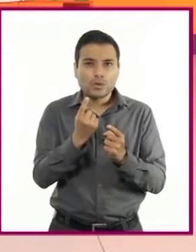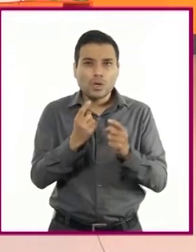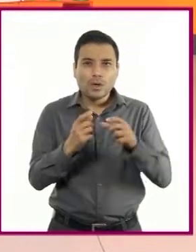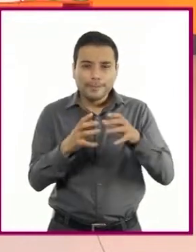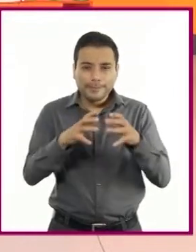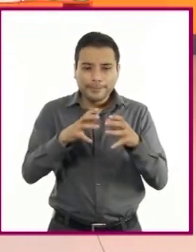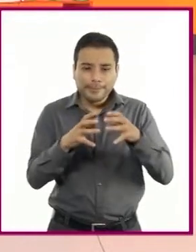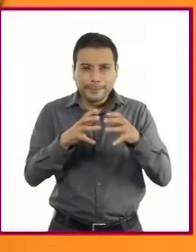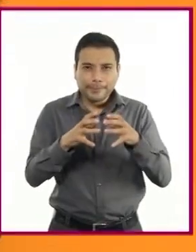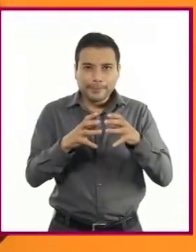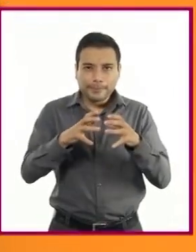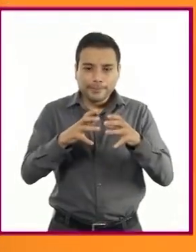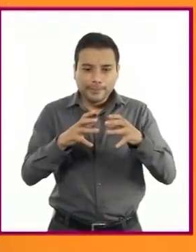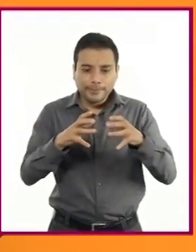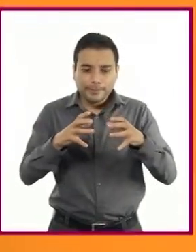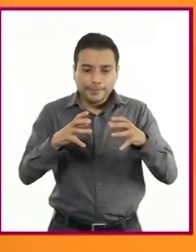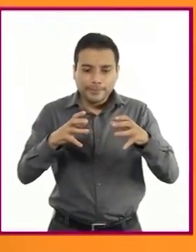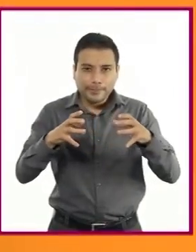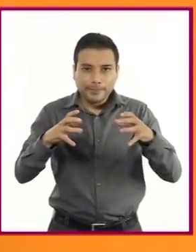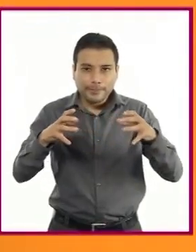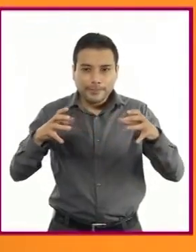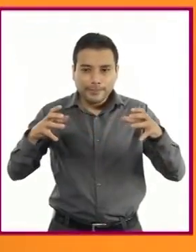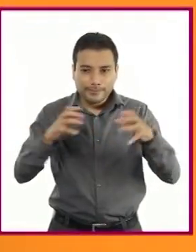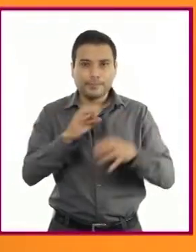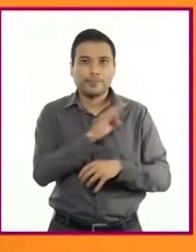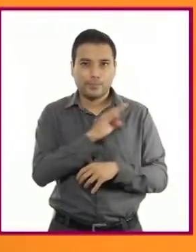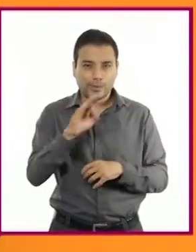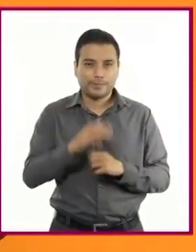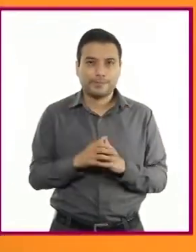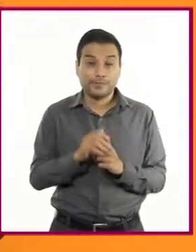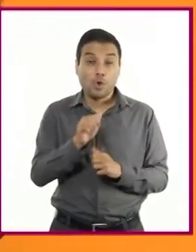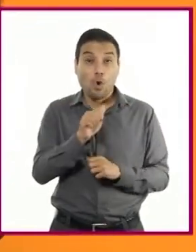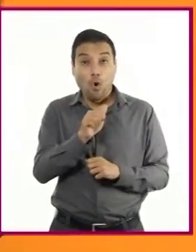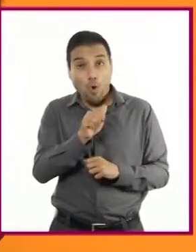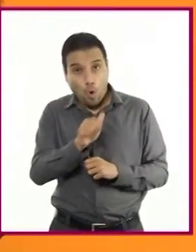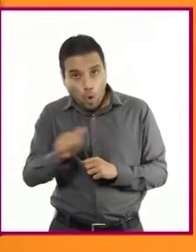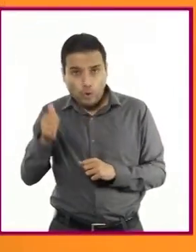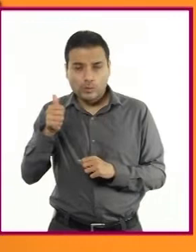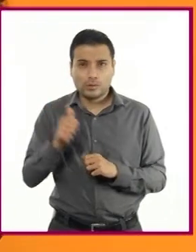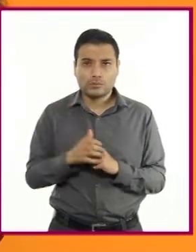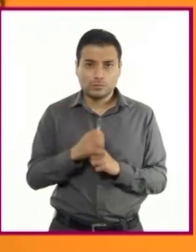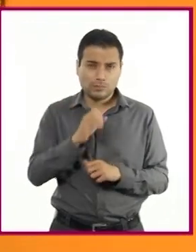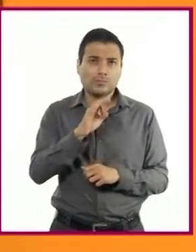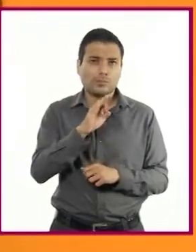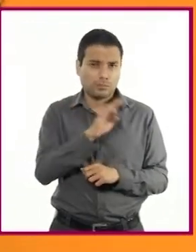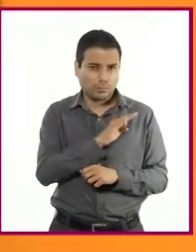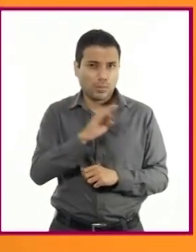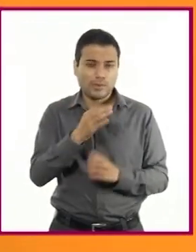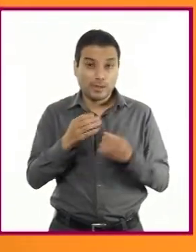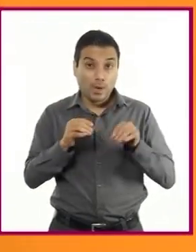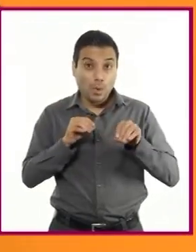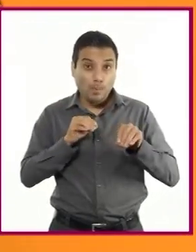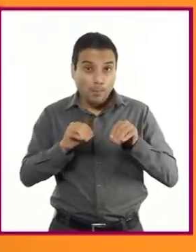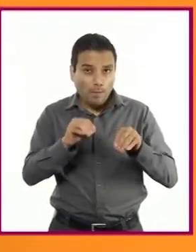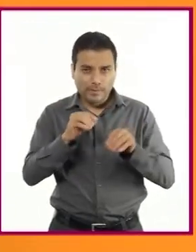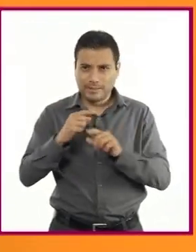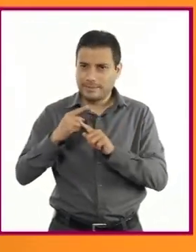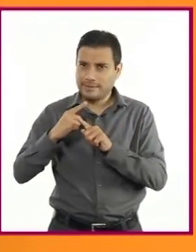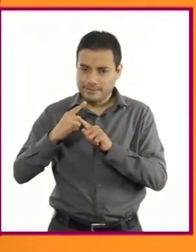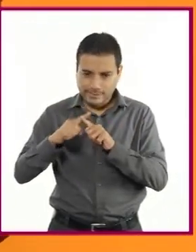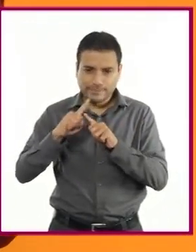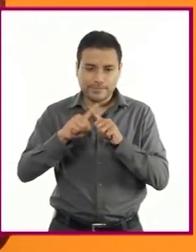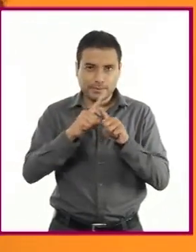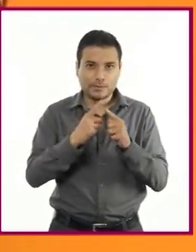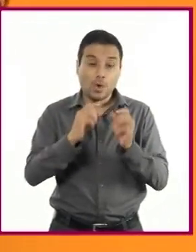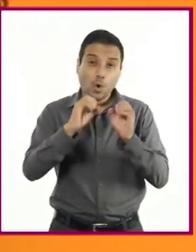el crecimiento. Sin embargo, otros organismos presentan movimientos muy notables e incluso se